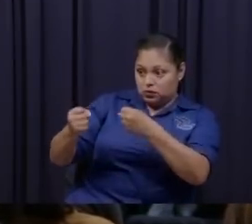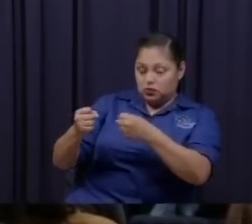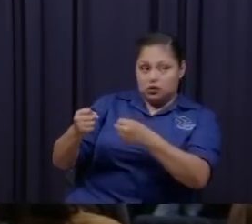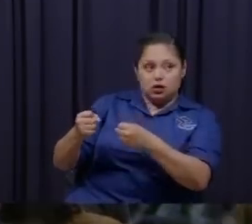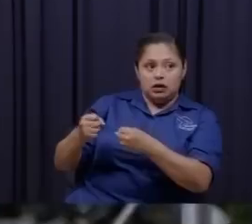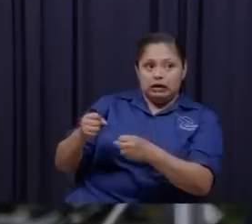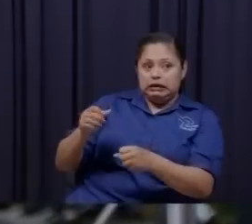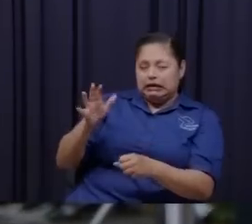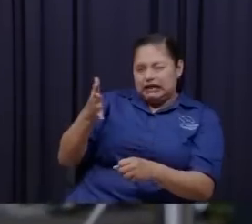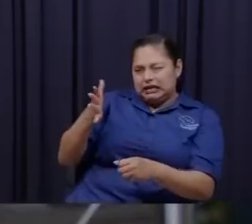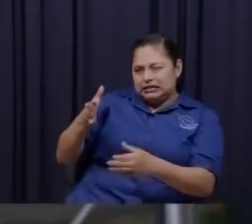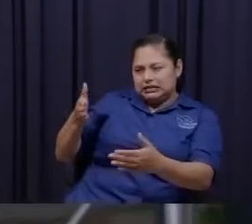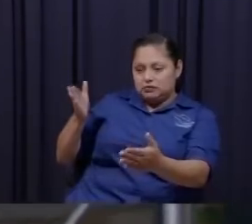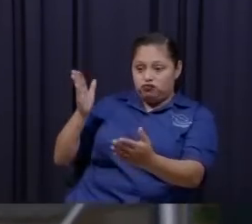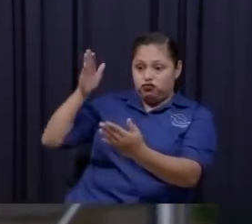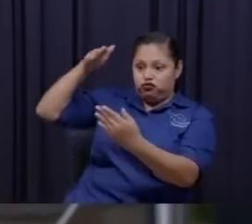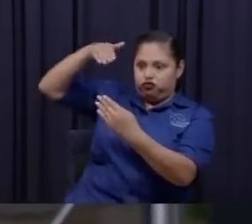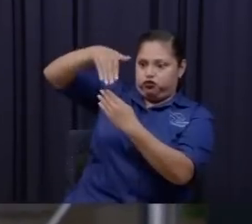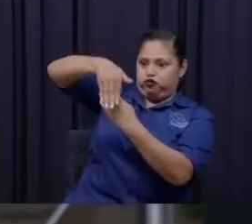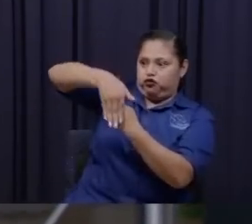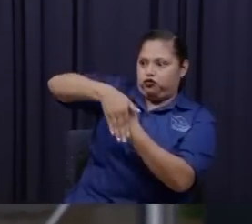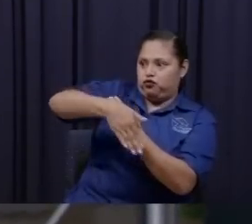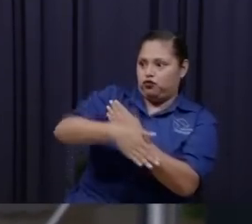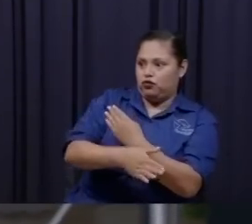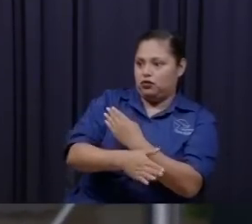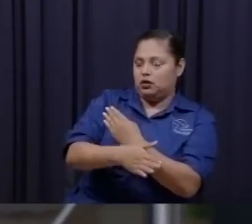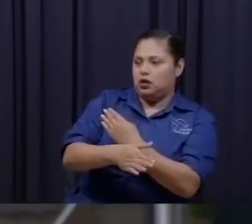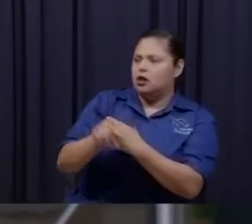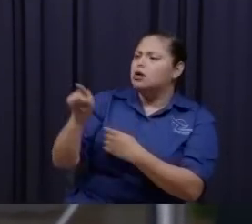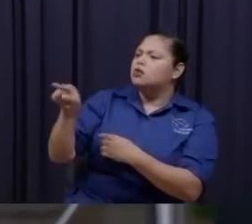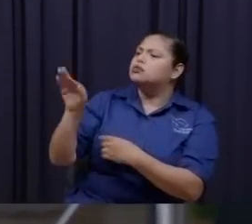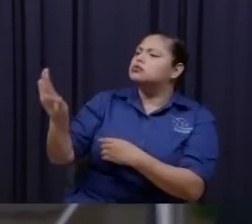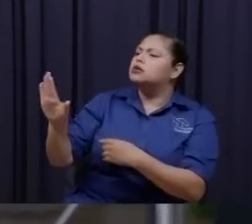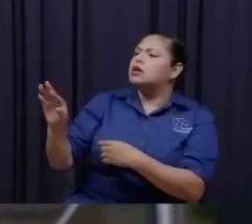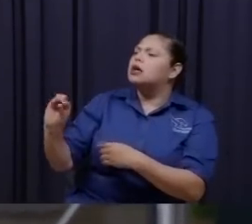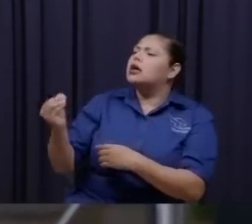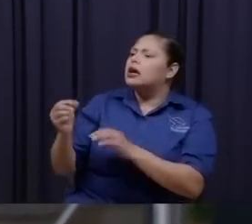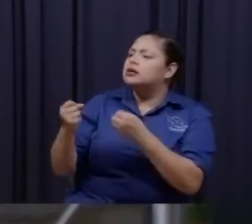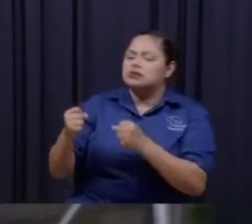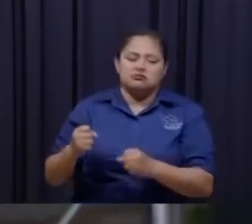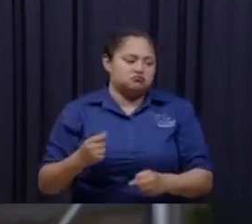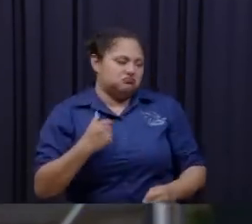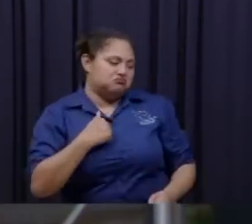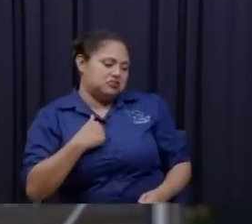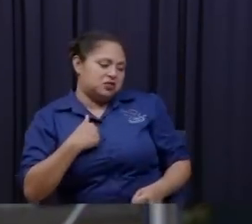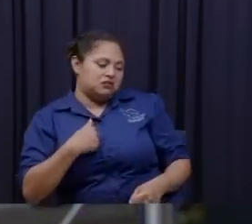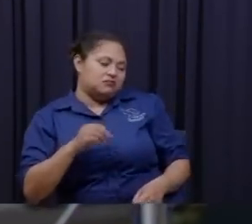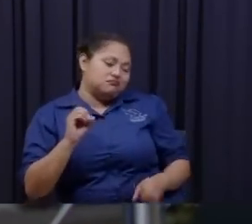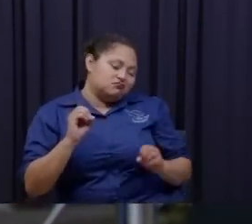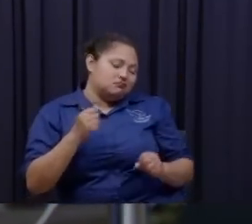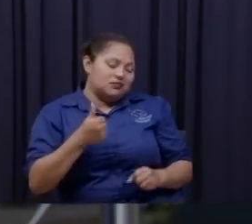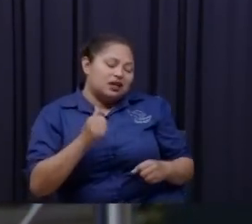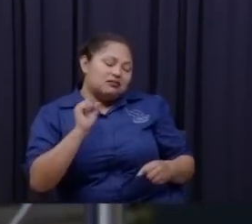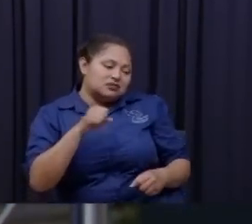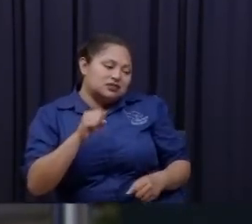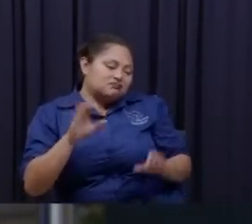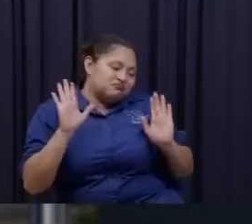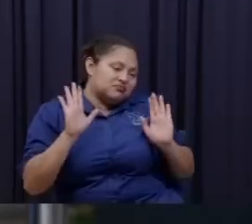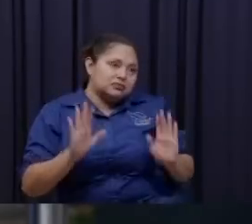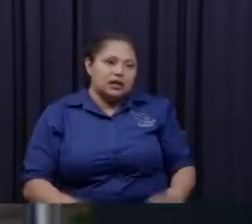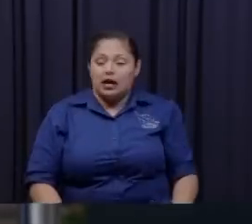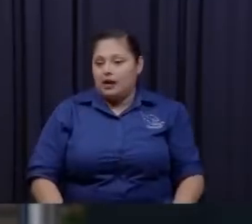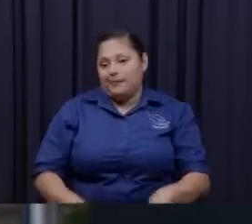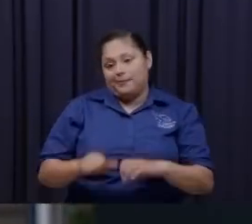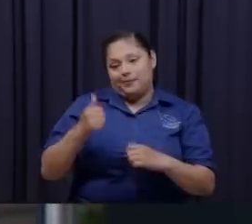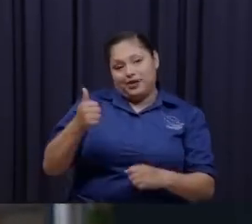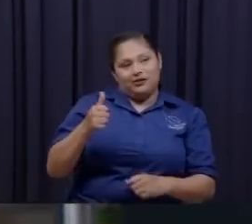Y por poco nos vamos en el abismo. ¿Y usted qué hizo? No sé, bueno, sí. Bueno, estos